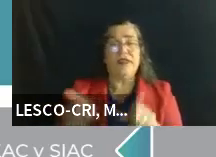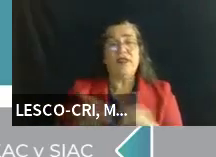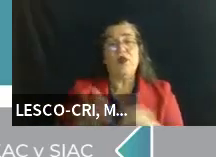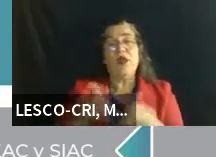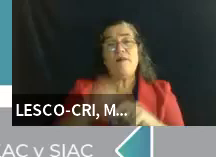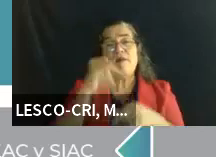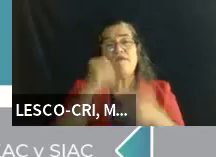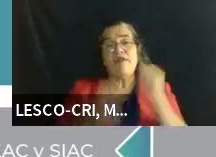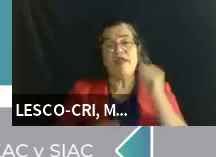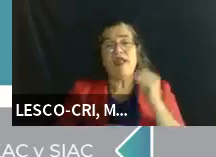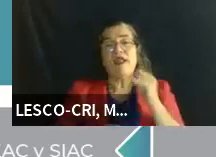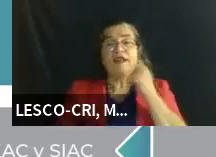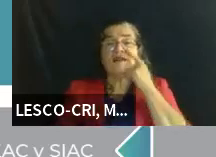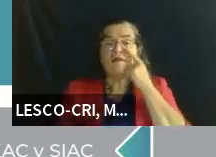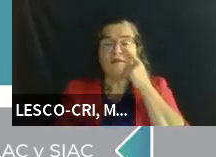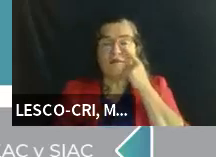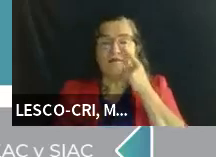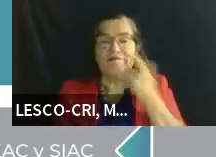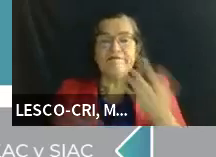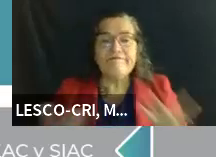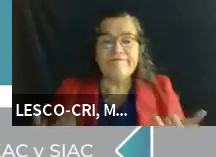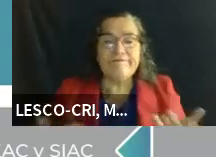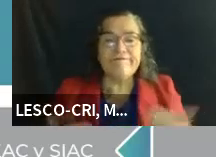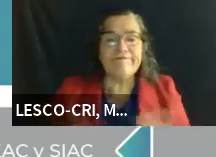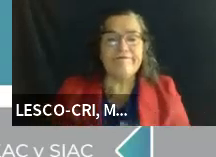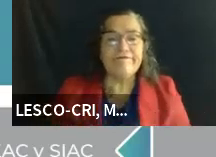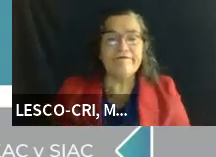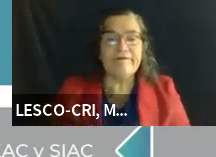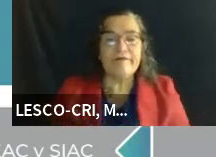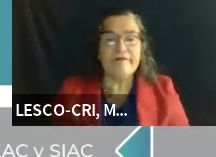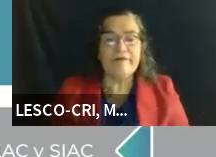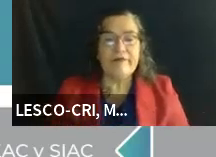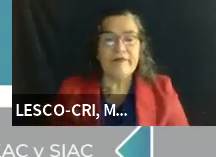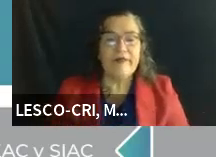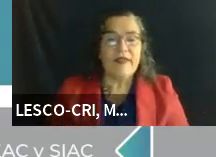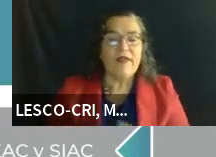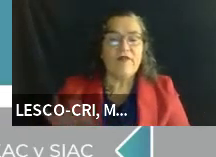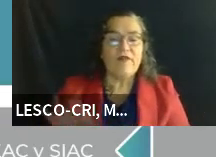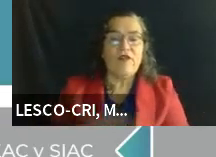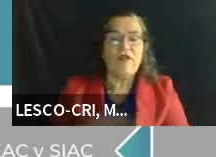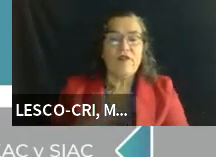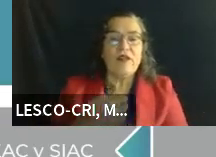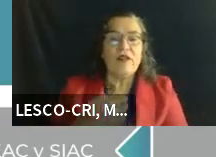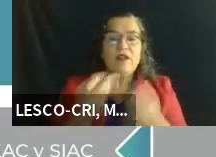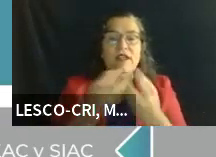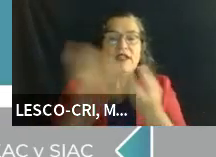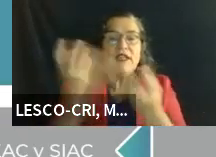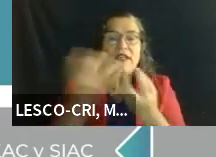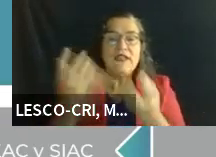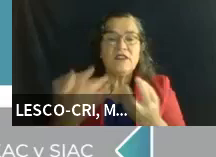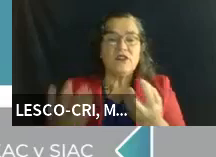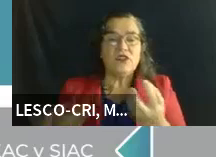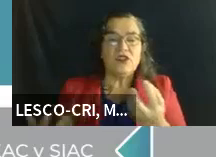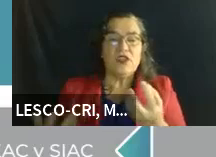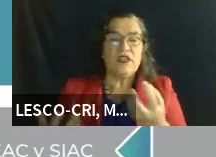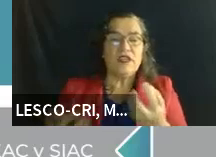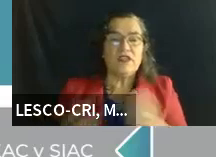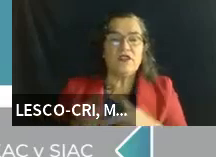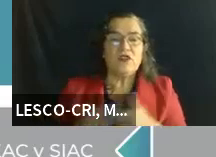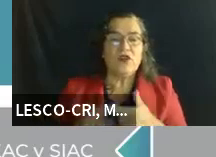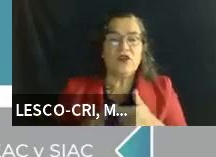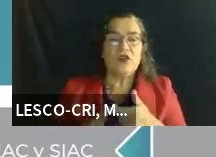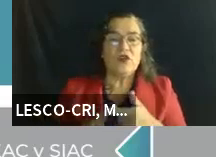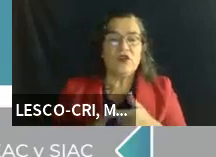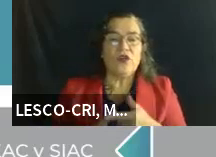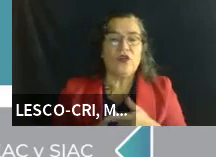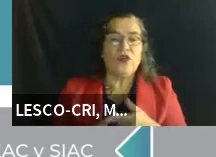que conlleva tal vez a el formato de desagregación o modularización de asignaturas bajo